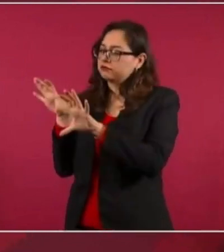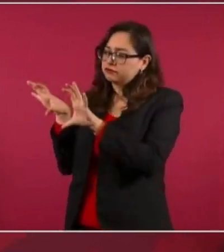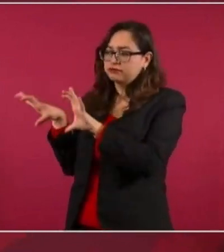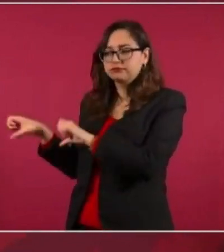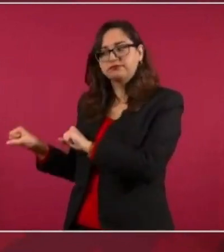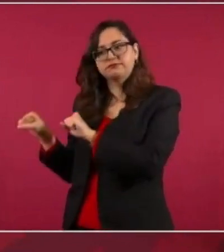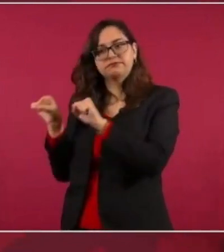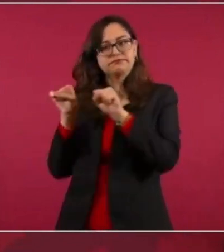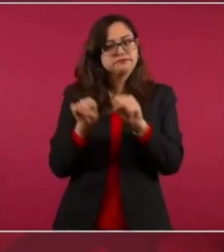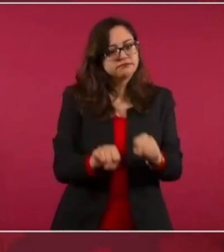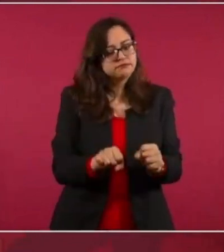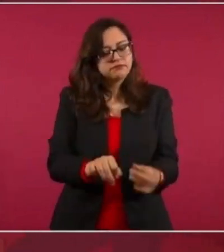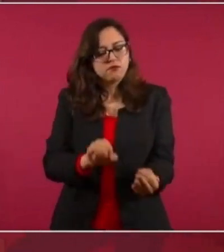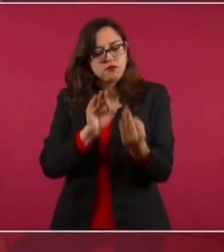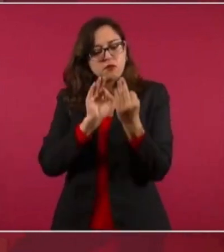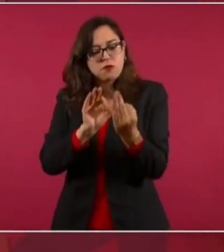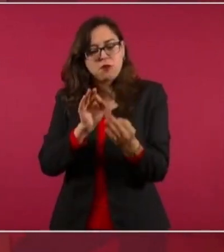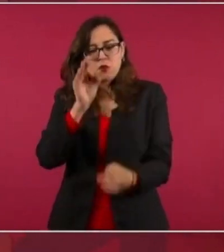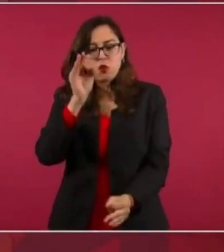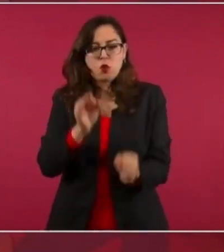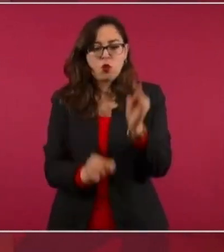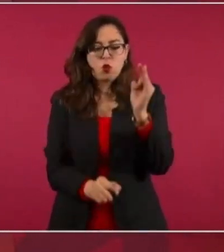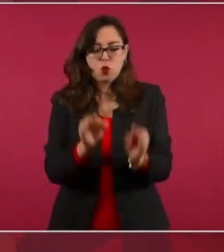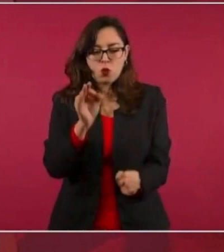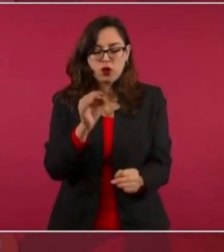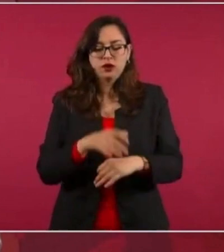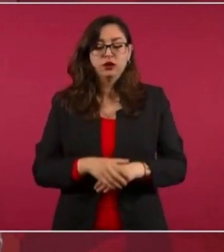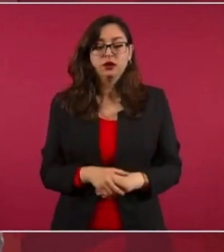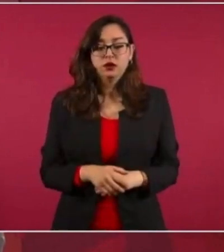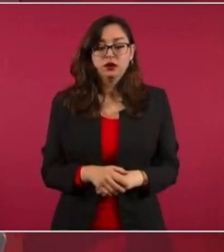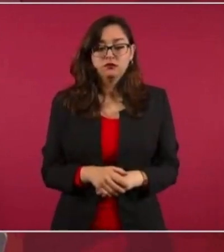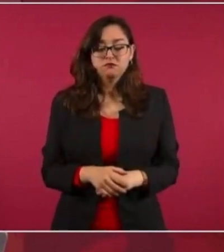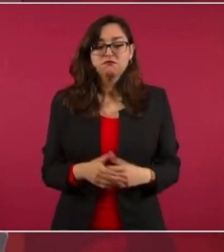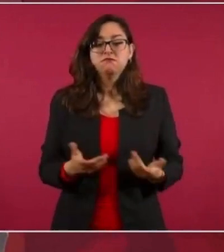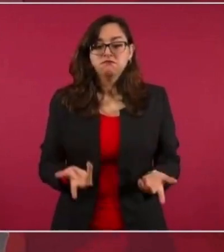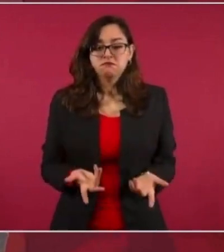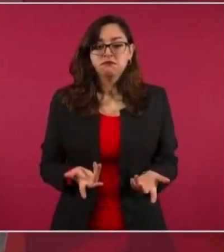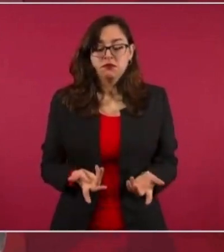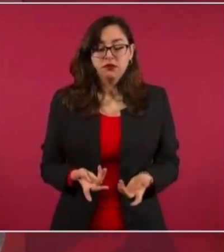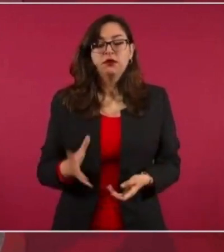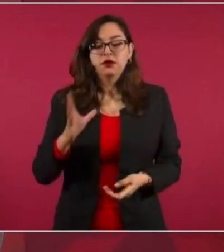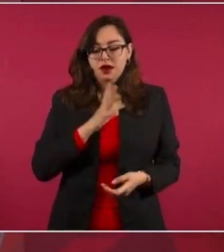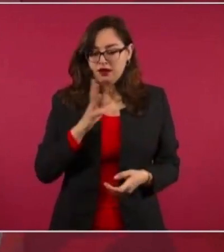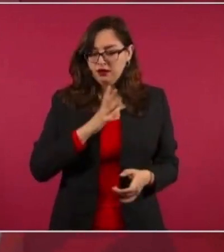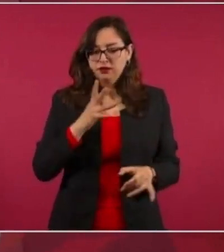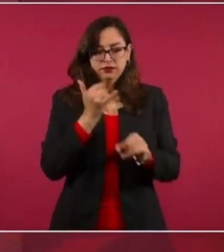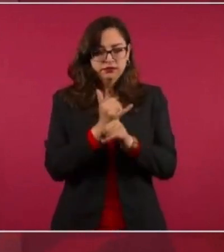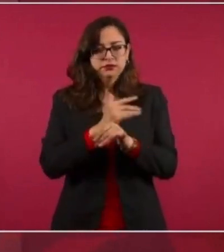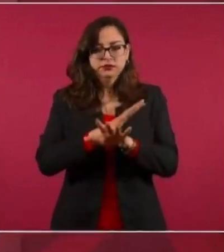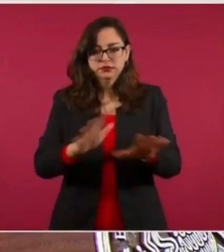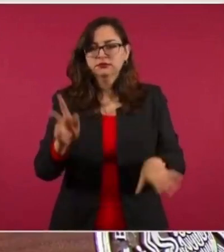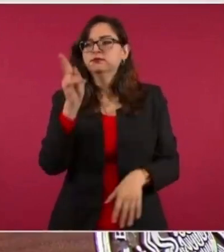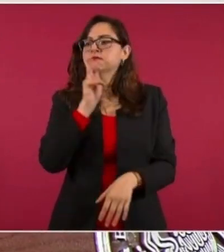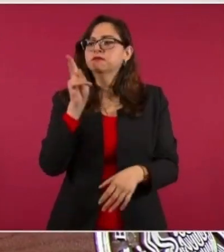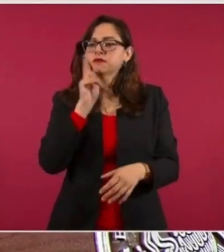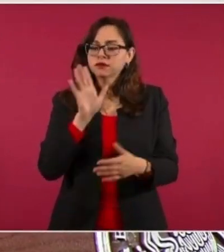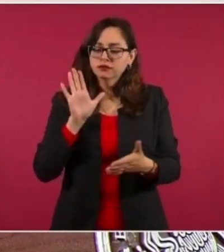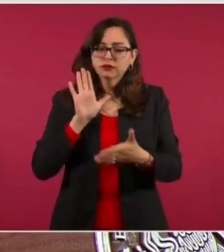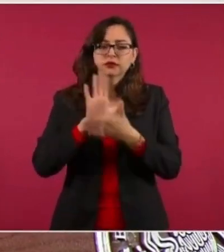porque se va a actuar a partir del informe que presentó la comisión.